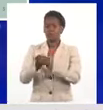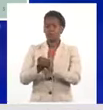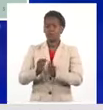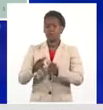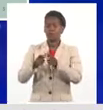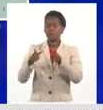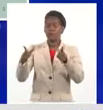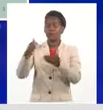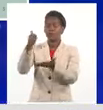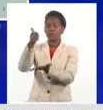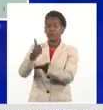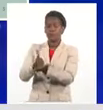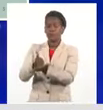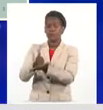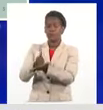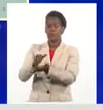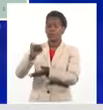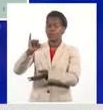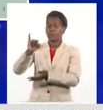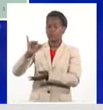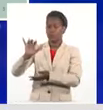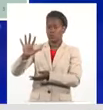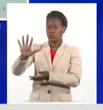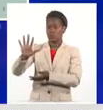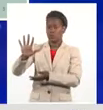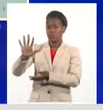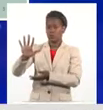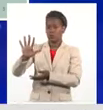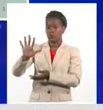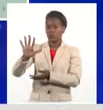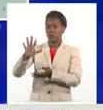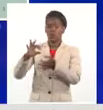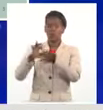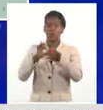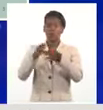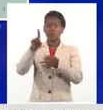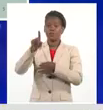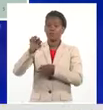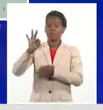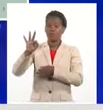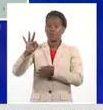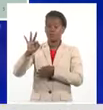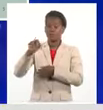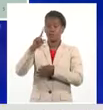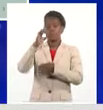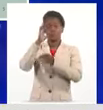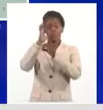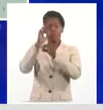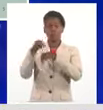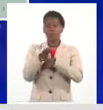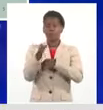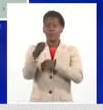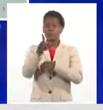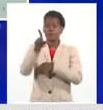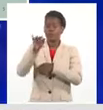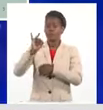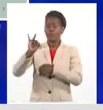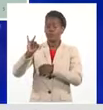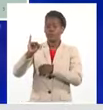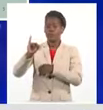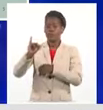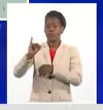de Pinar con 65, Guanes 18, Viñales 16, Consolación del Sur